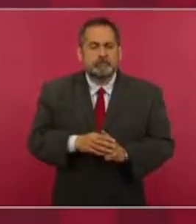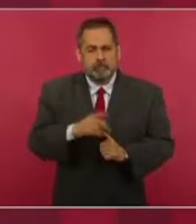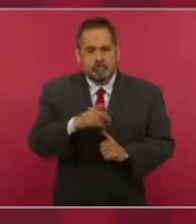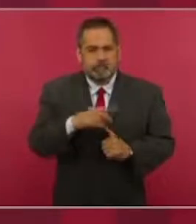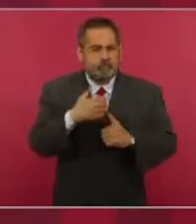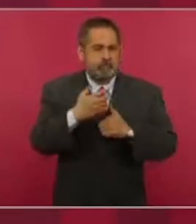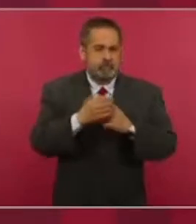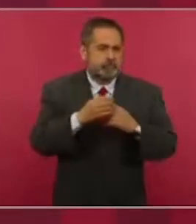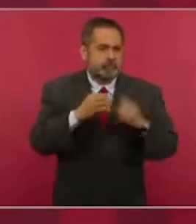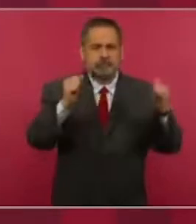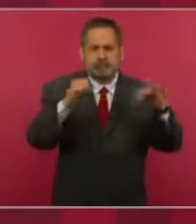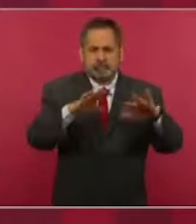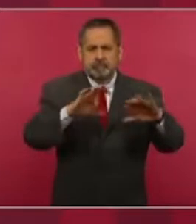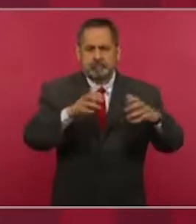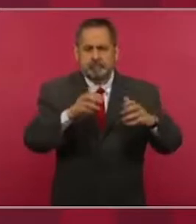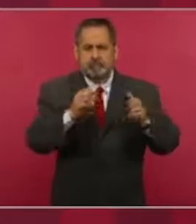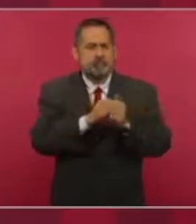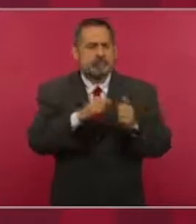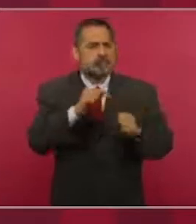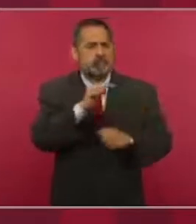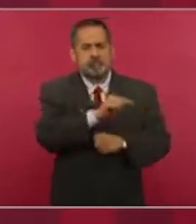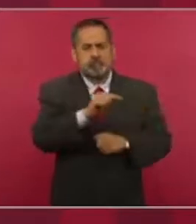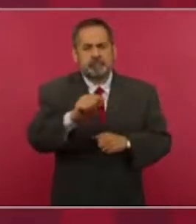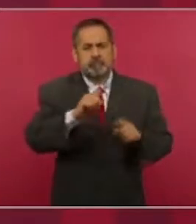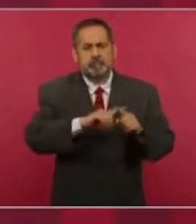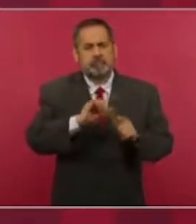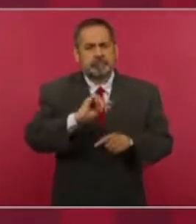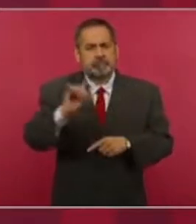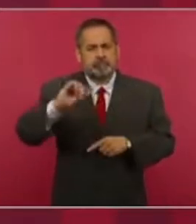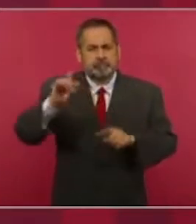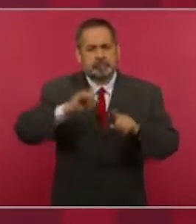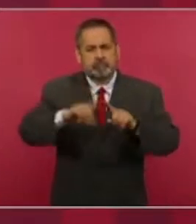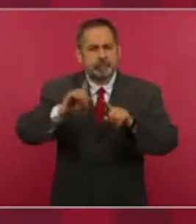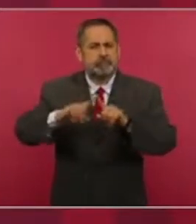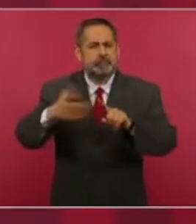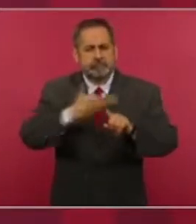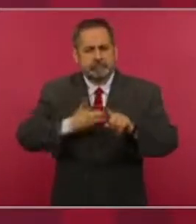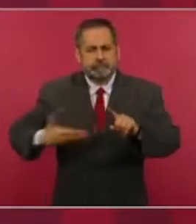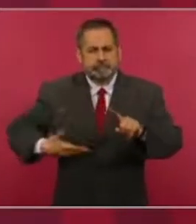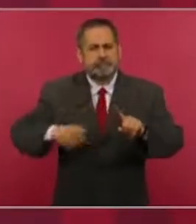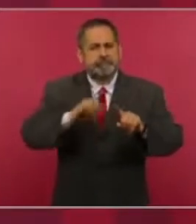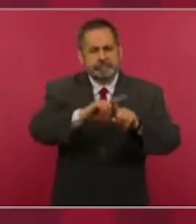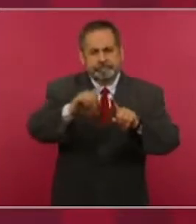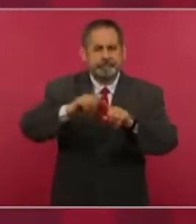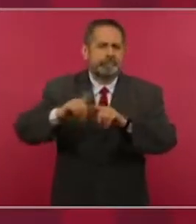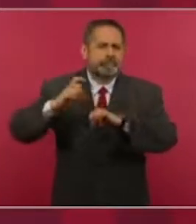reunión, un encuentro con jefes de Estado, con